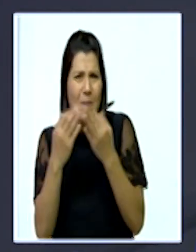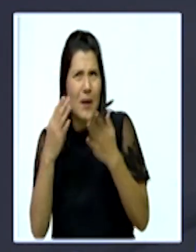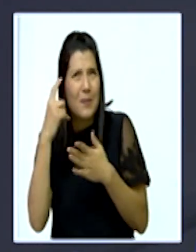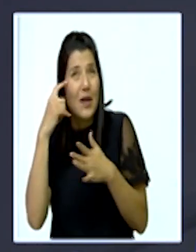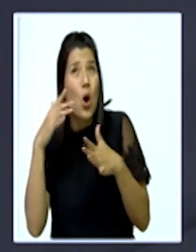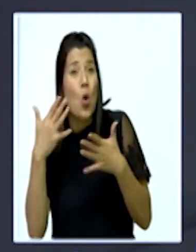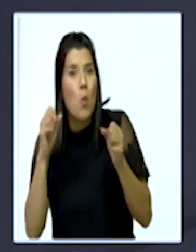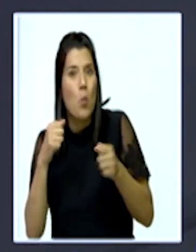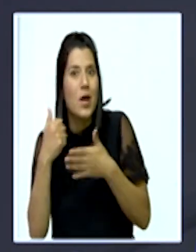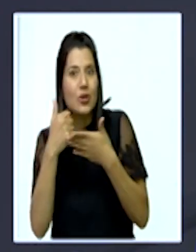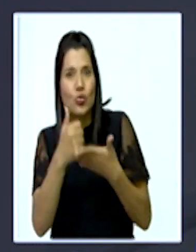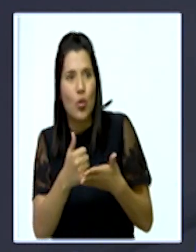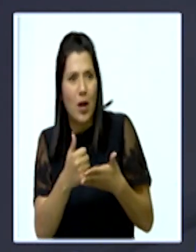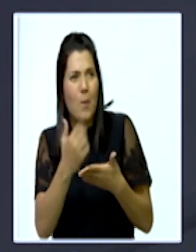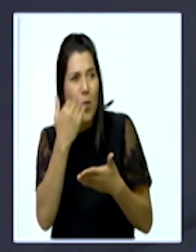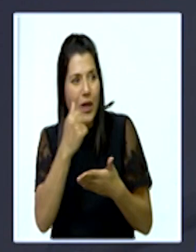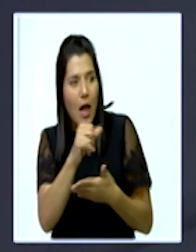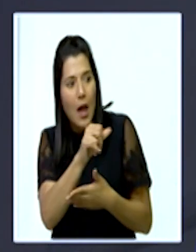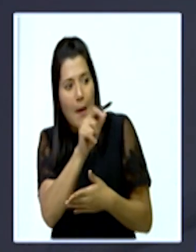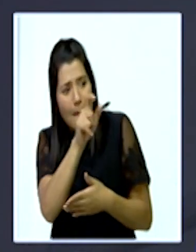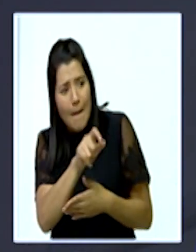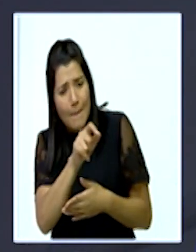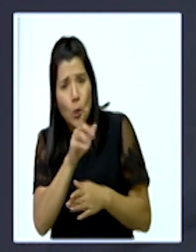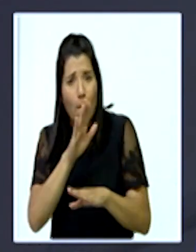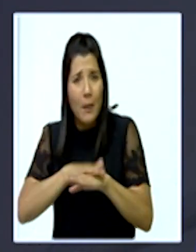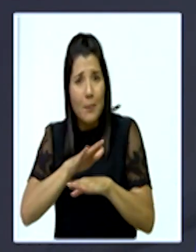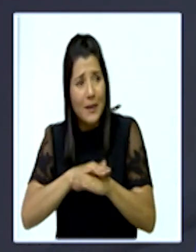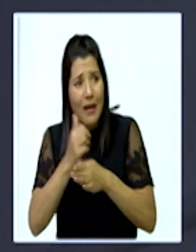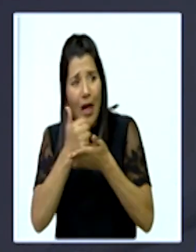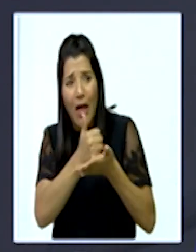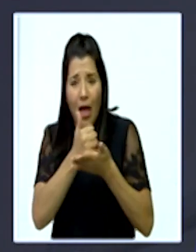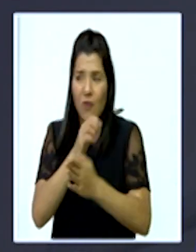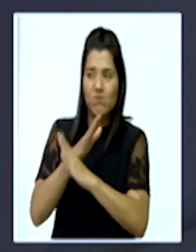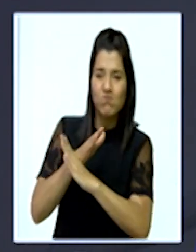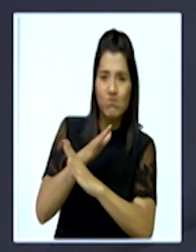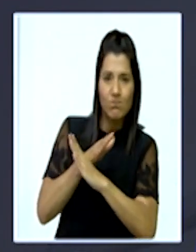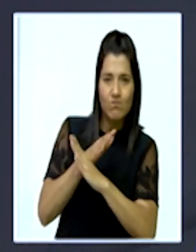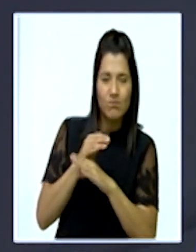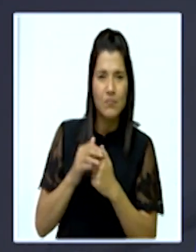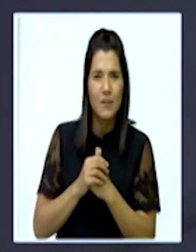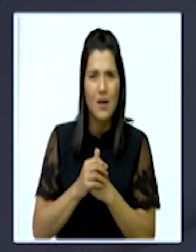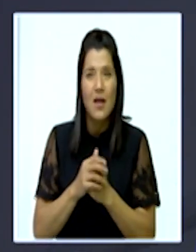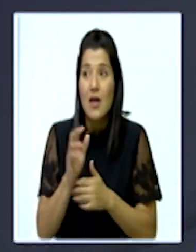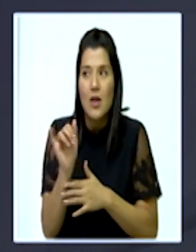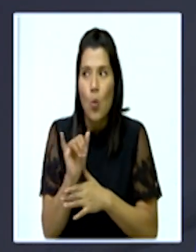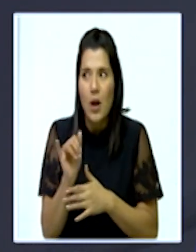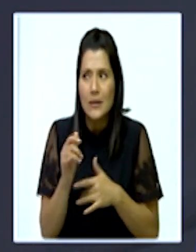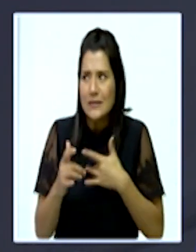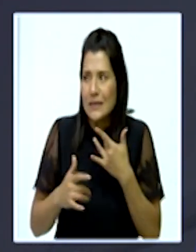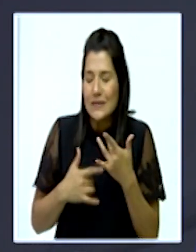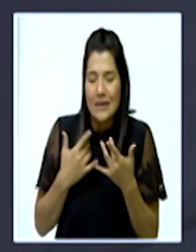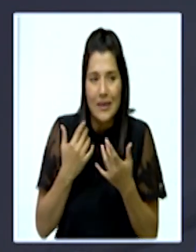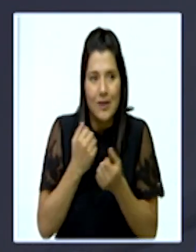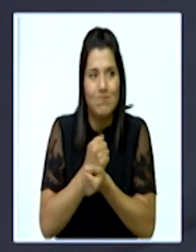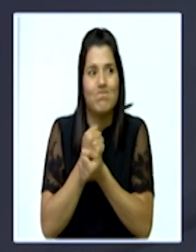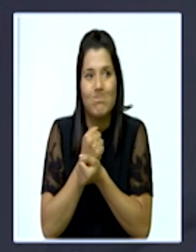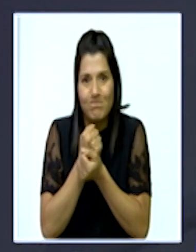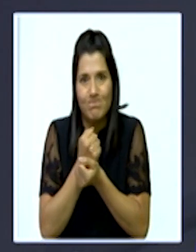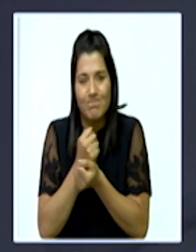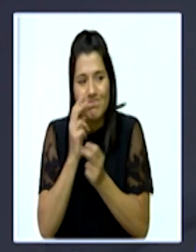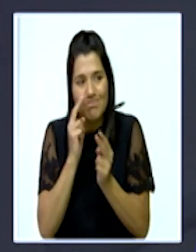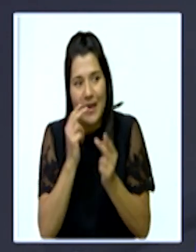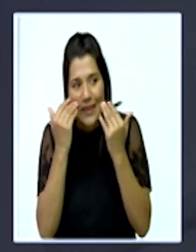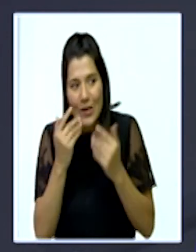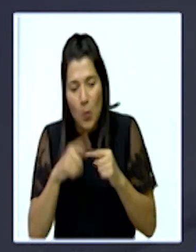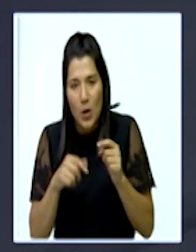Porque no me deja, hay una resistencia y no puedo colaborarle y también existe esa impotencia al ver a una persona triste. Sí, voy